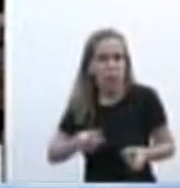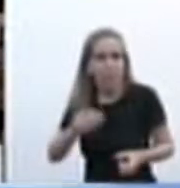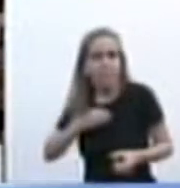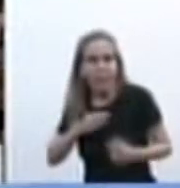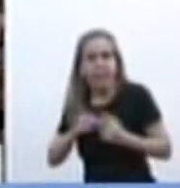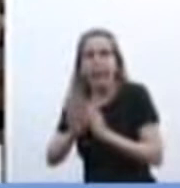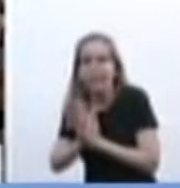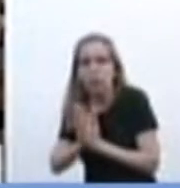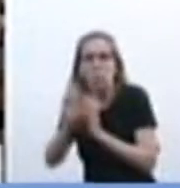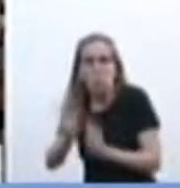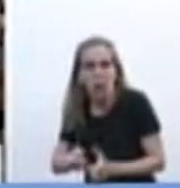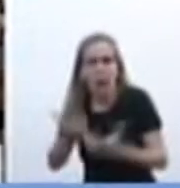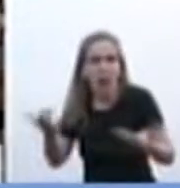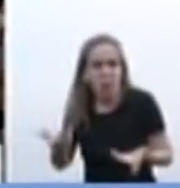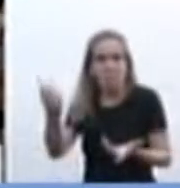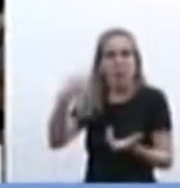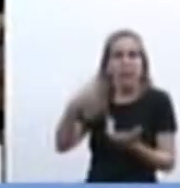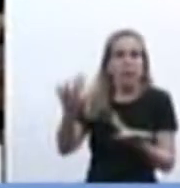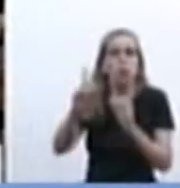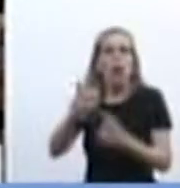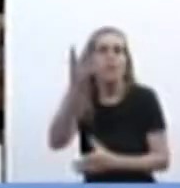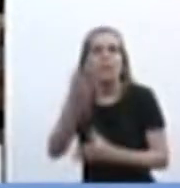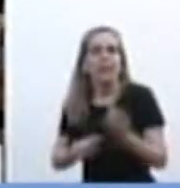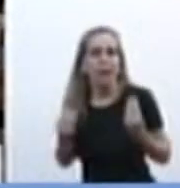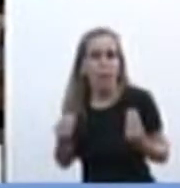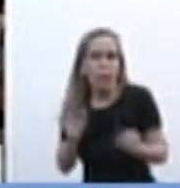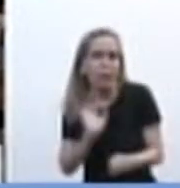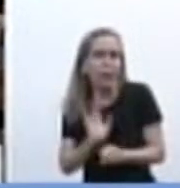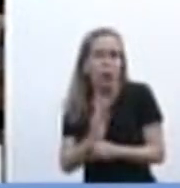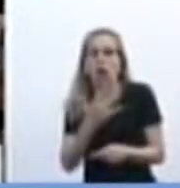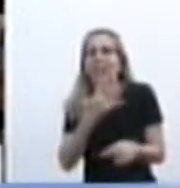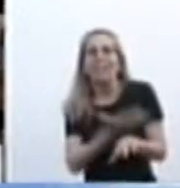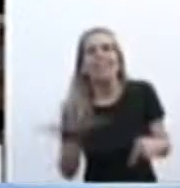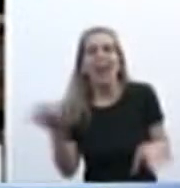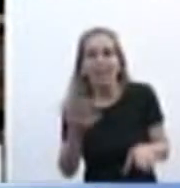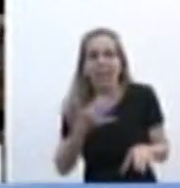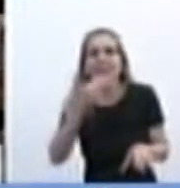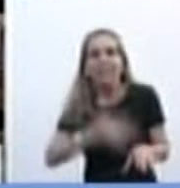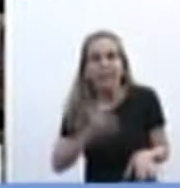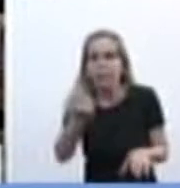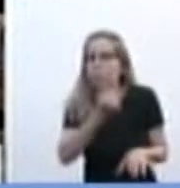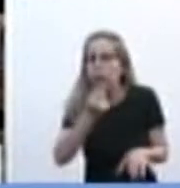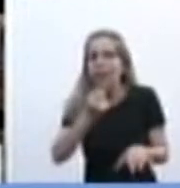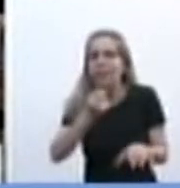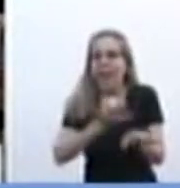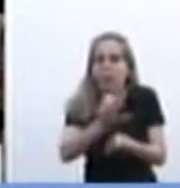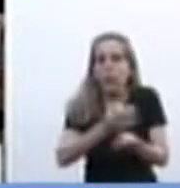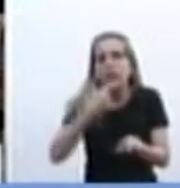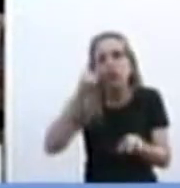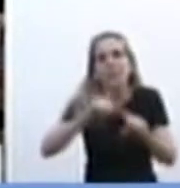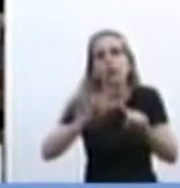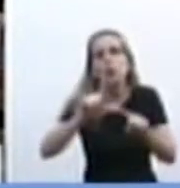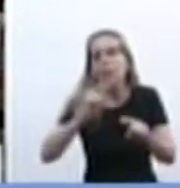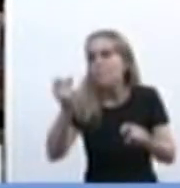nuestra oración, a pesar de nuestra doctrina, hemos fallado porque hemos llegado tarde en entender la importancia de la educación sexual. Hemos fallado porque